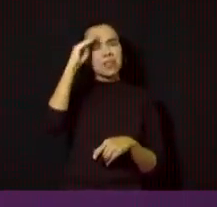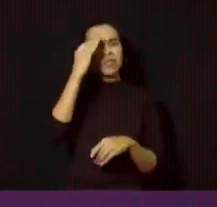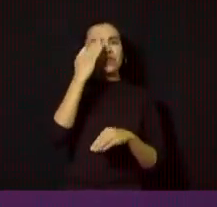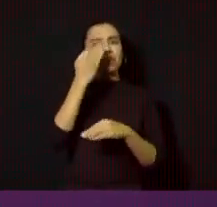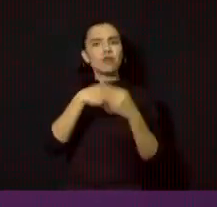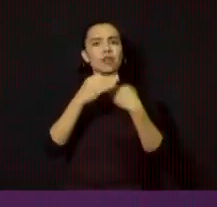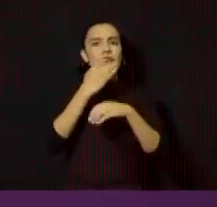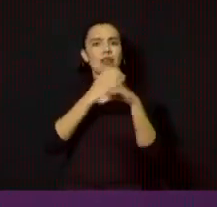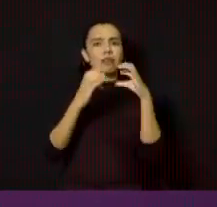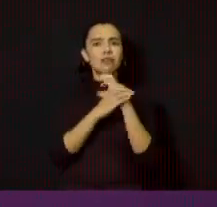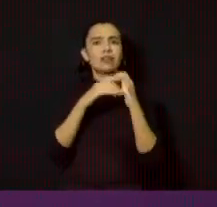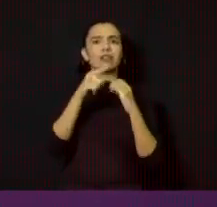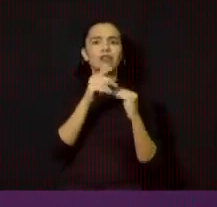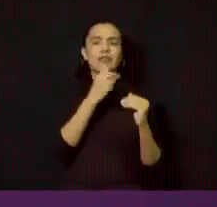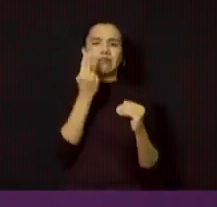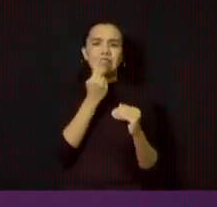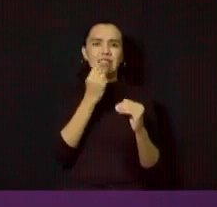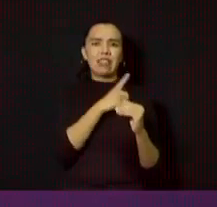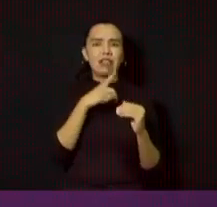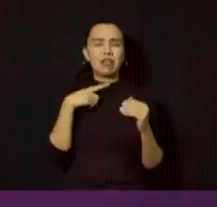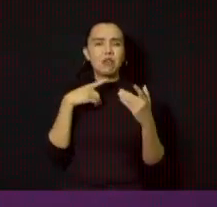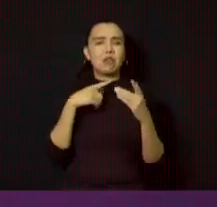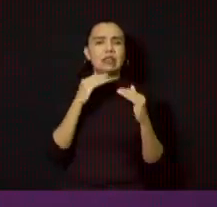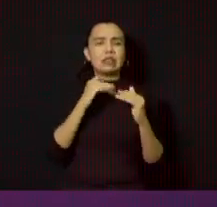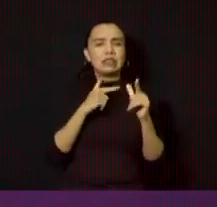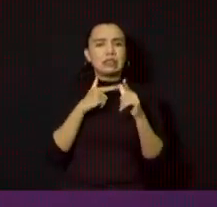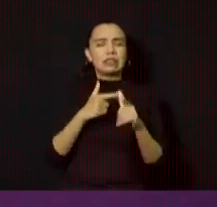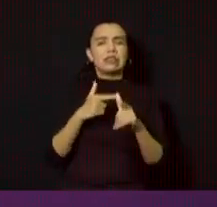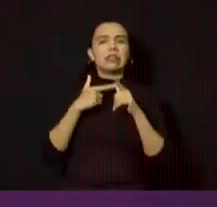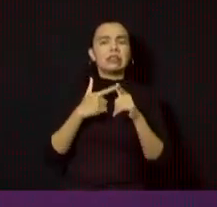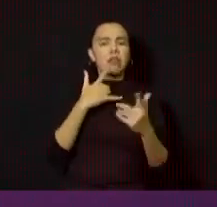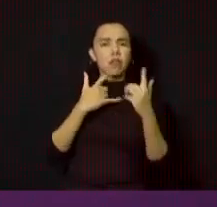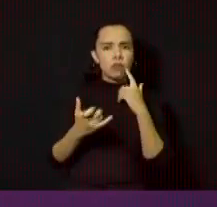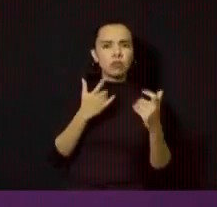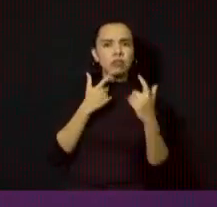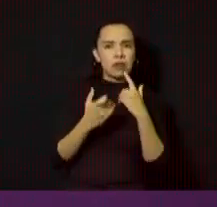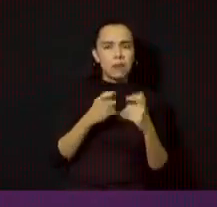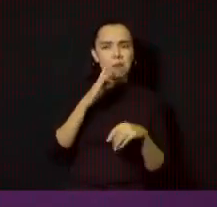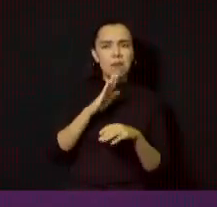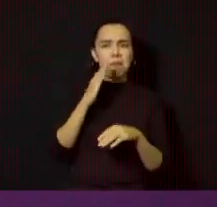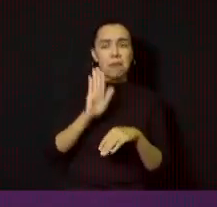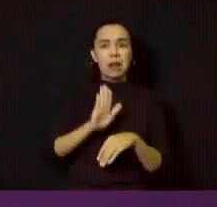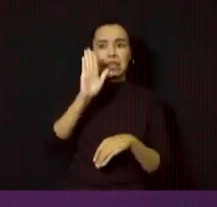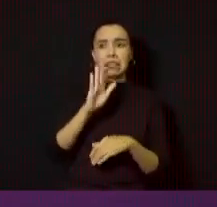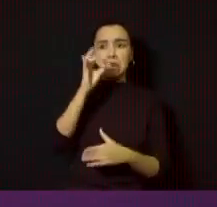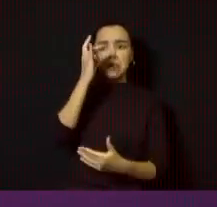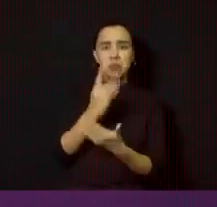superar, cosas que pareciera ser que tú eres el único que quizá las has vivido, pero créeme,